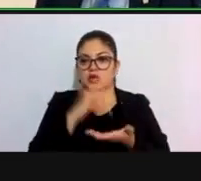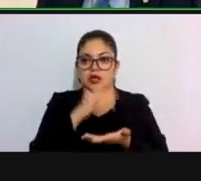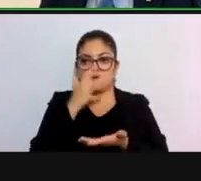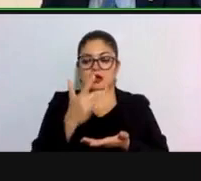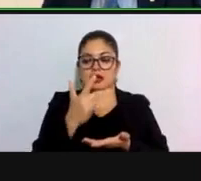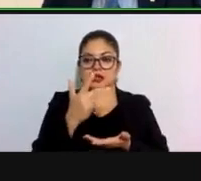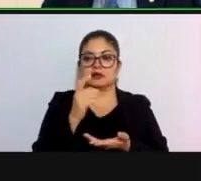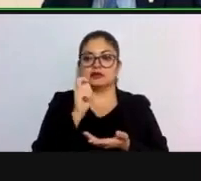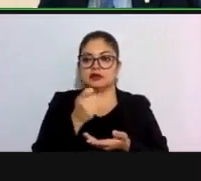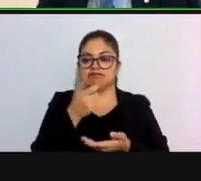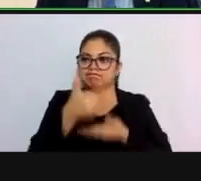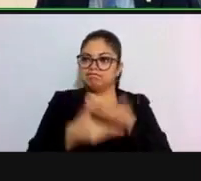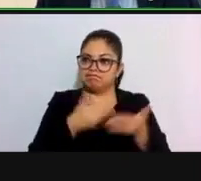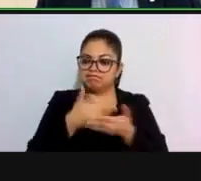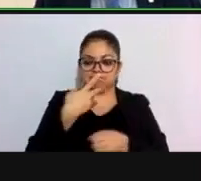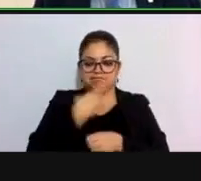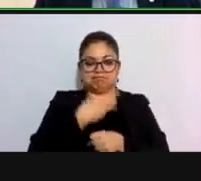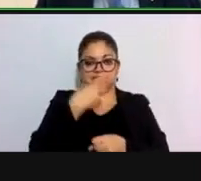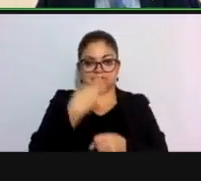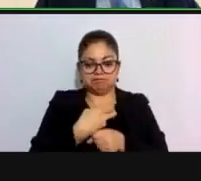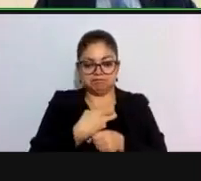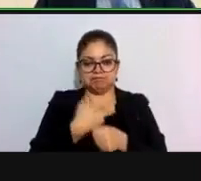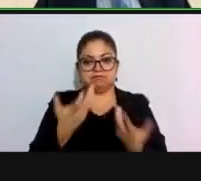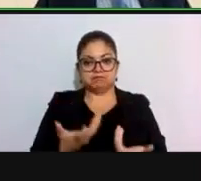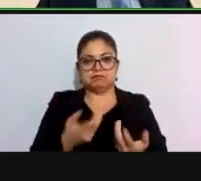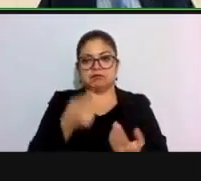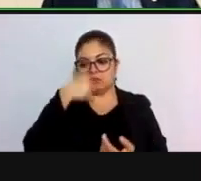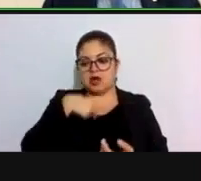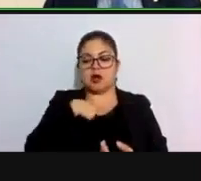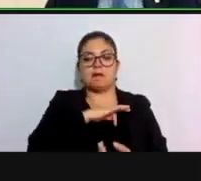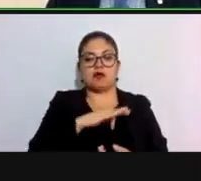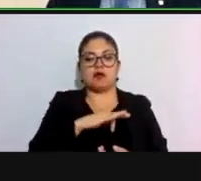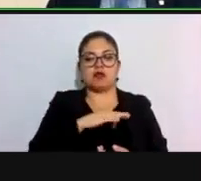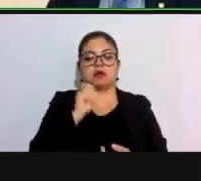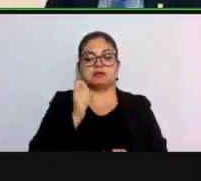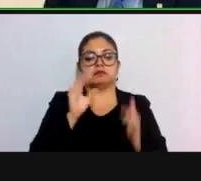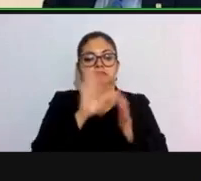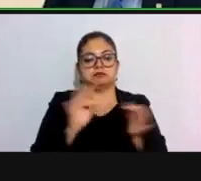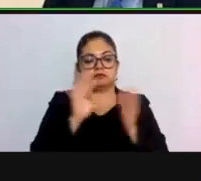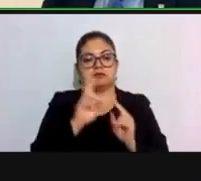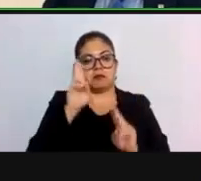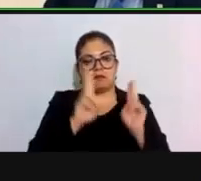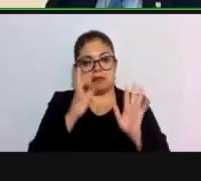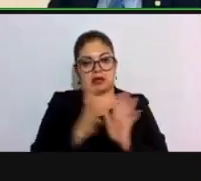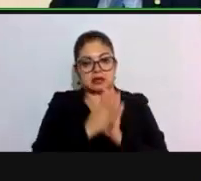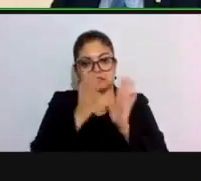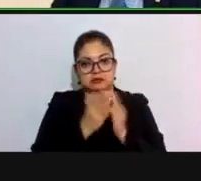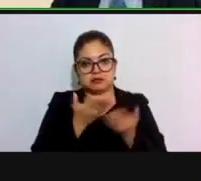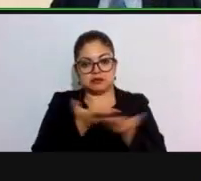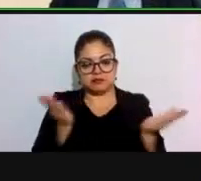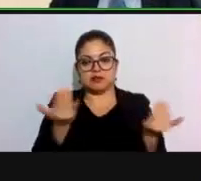que me hicieron llegar para participar en este magnífico evento, al comité organizador, por supuesto, pero